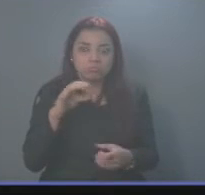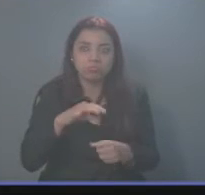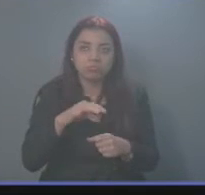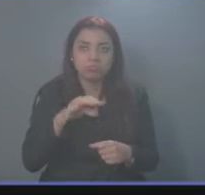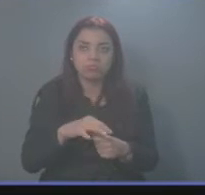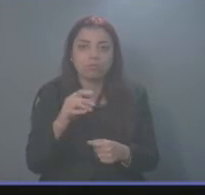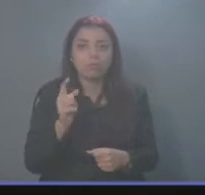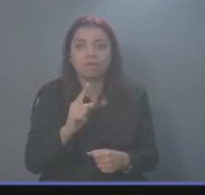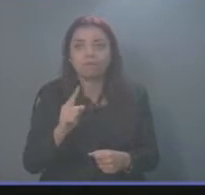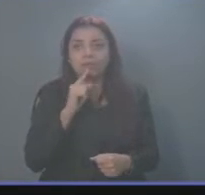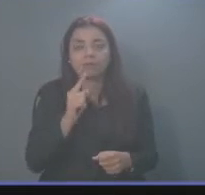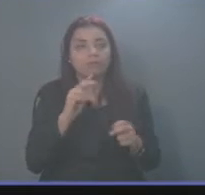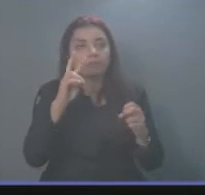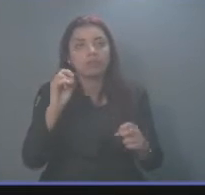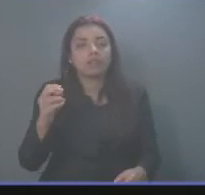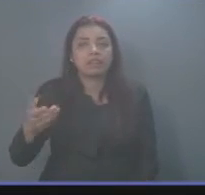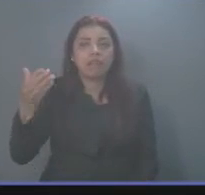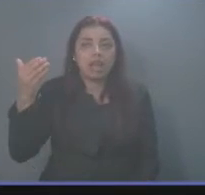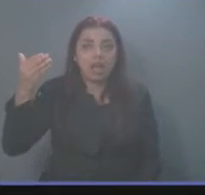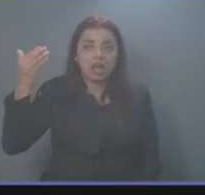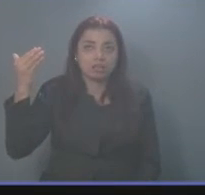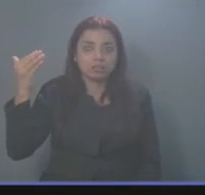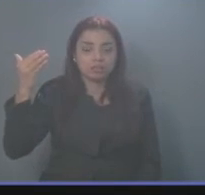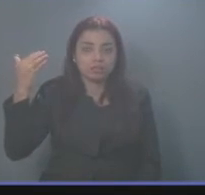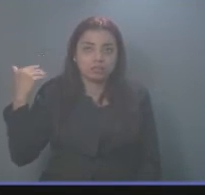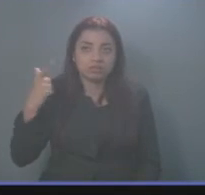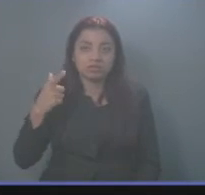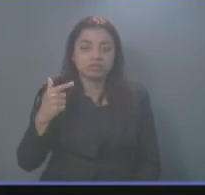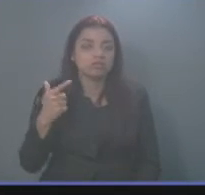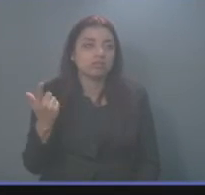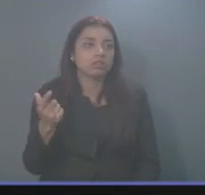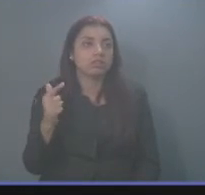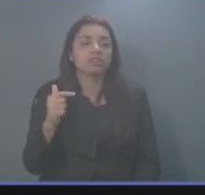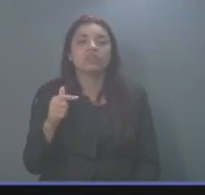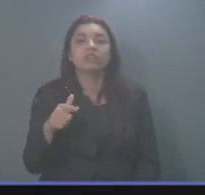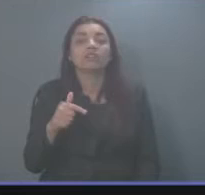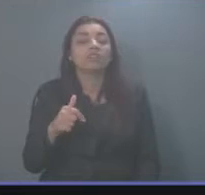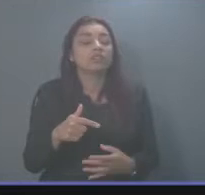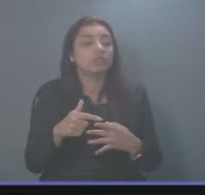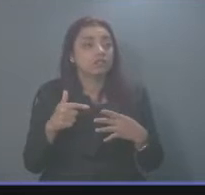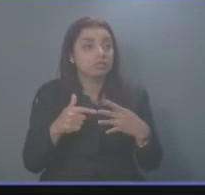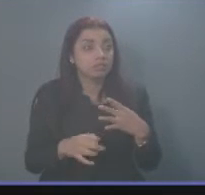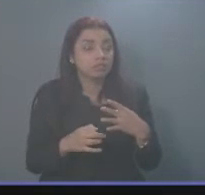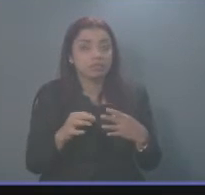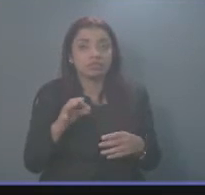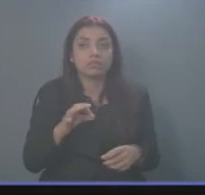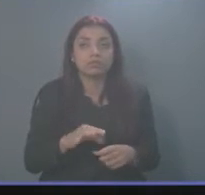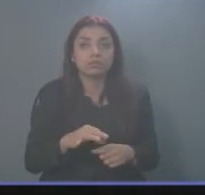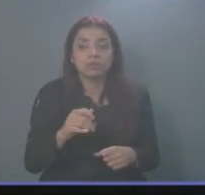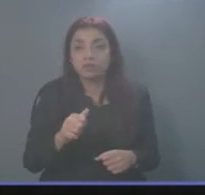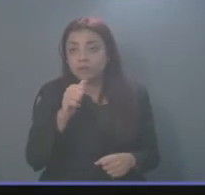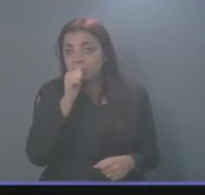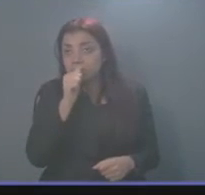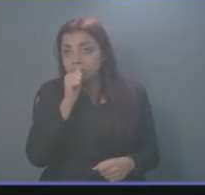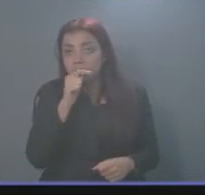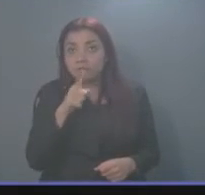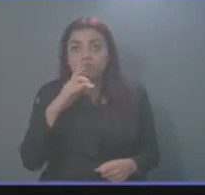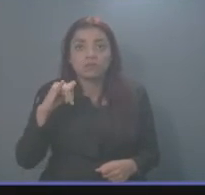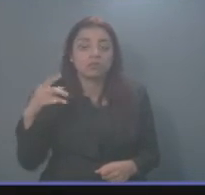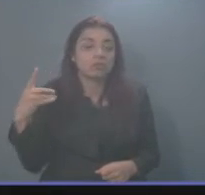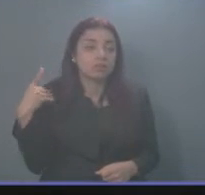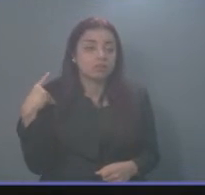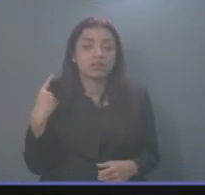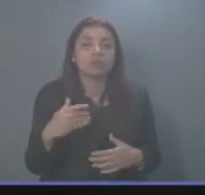más mandatos de 20 años ya en las federaciones. También se establece la obligación del voto secreto en las elecciones de la junta